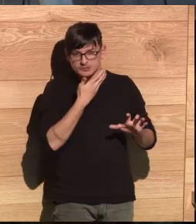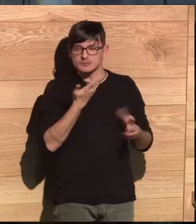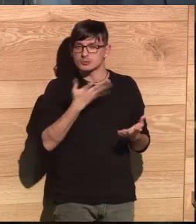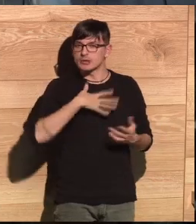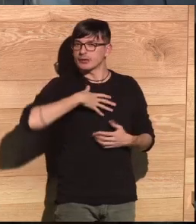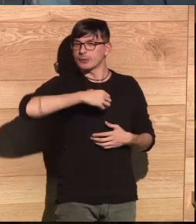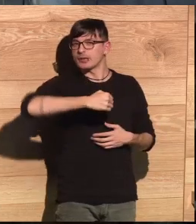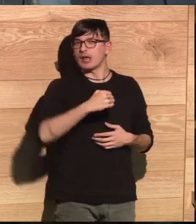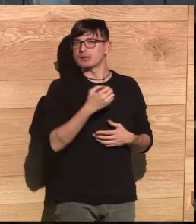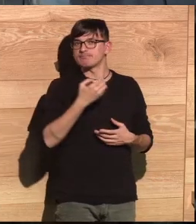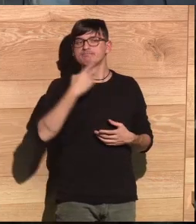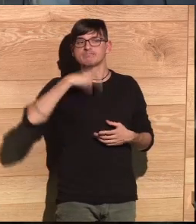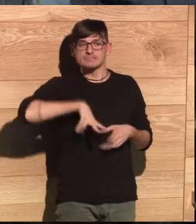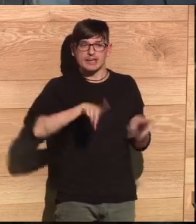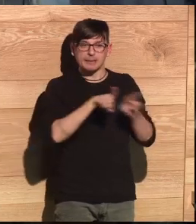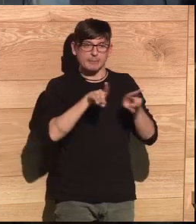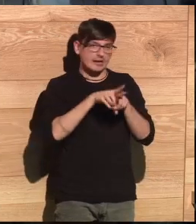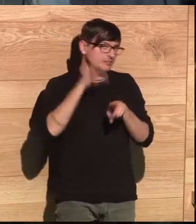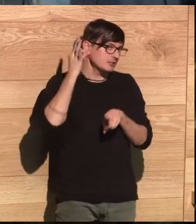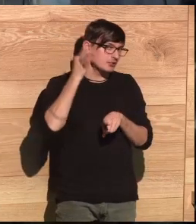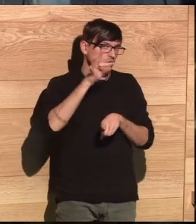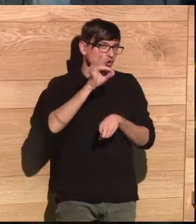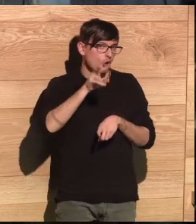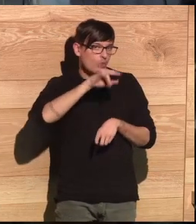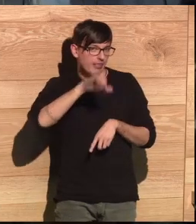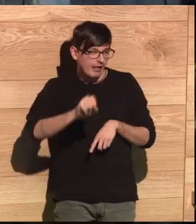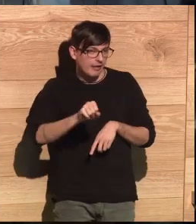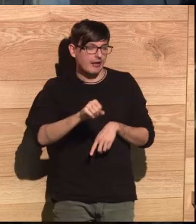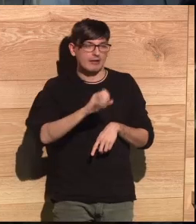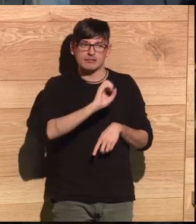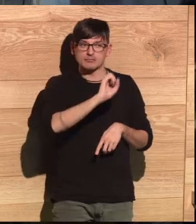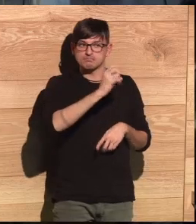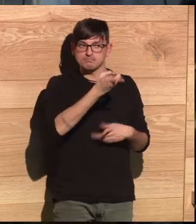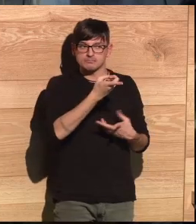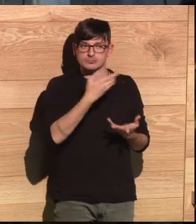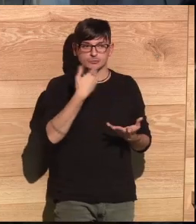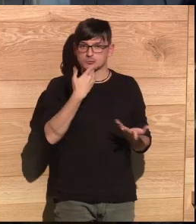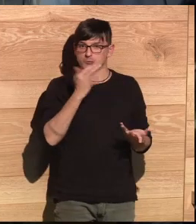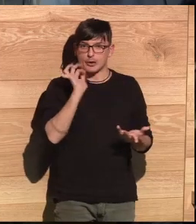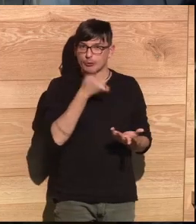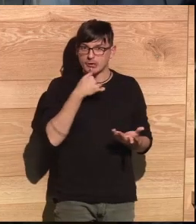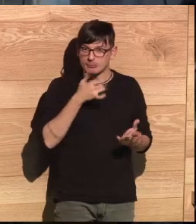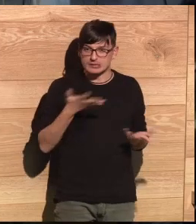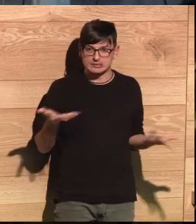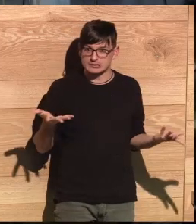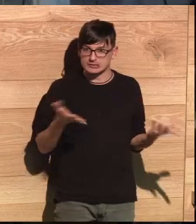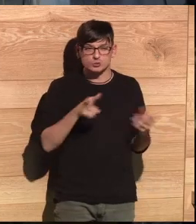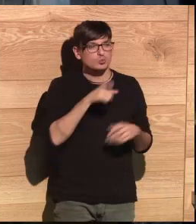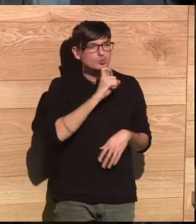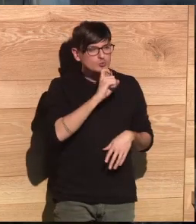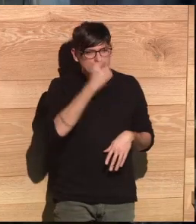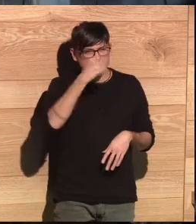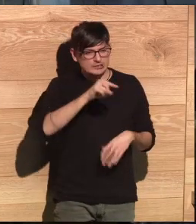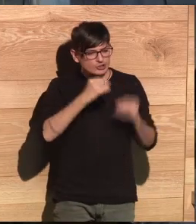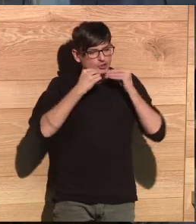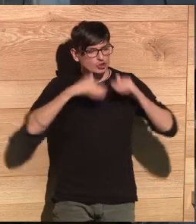las hermanas Touza. Ana, han sido unas grandes desconocidas, anónimas. ¿Cómo te acercaste